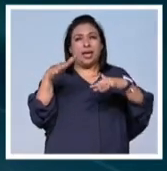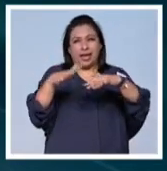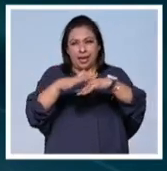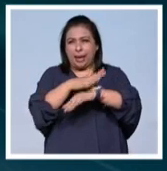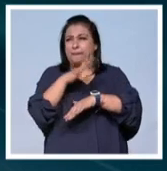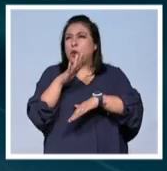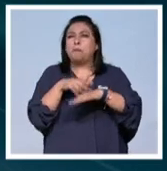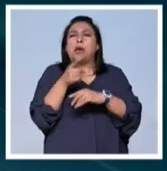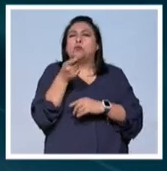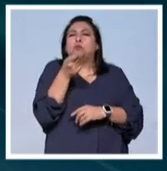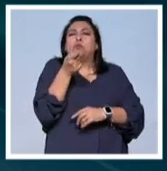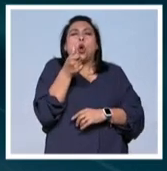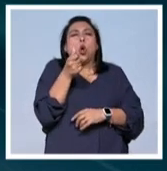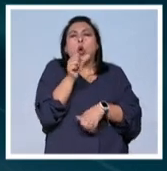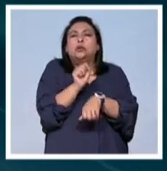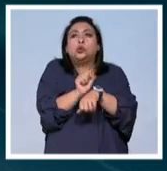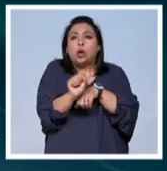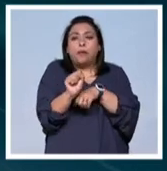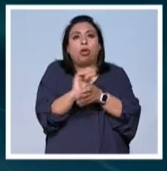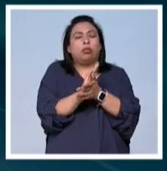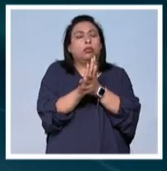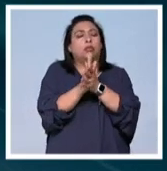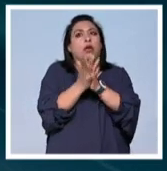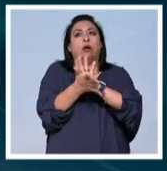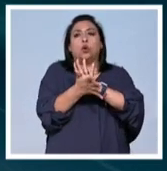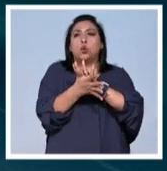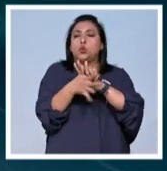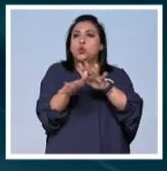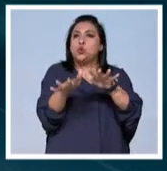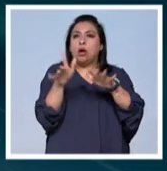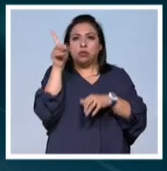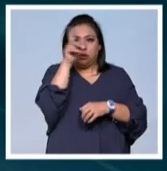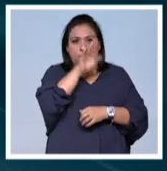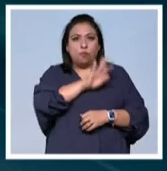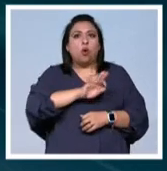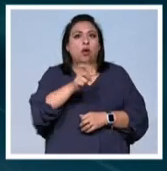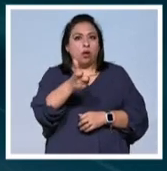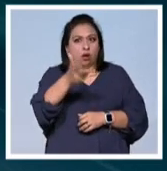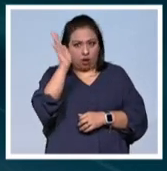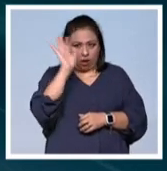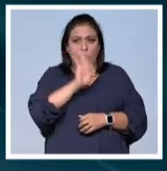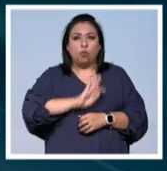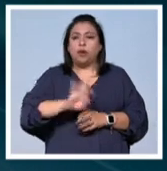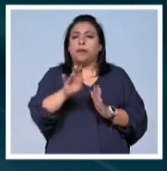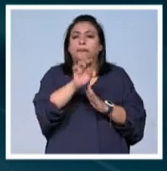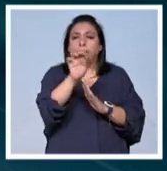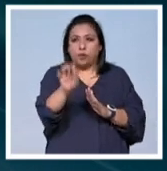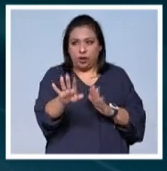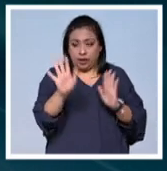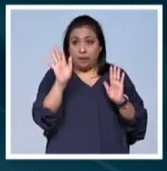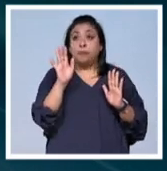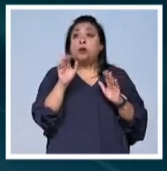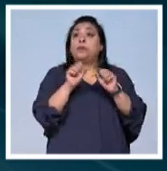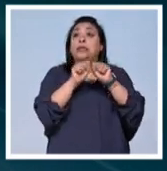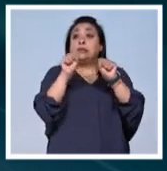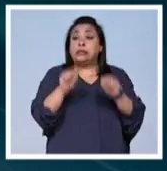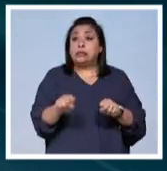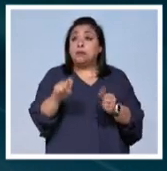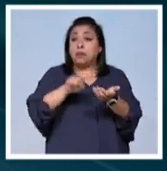más pequeñas pueden volverse extremadamente complicadas y costosas por ejemplo los sistemas